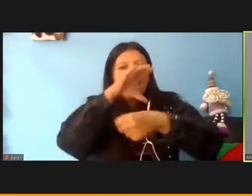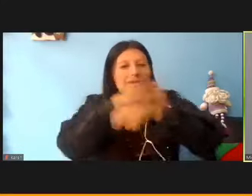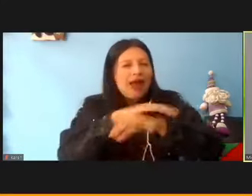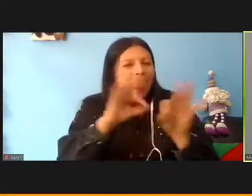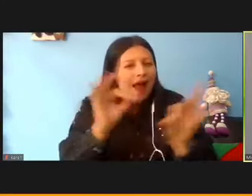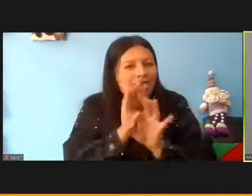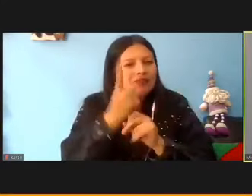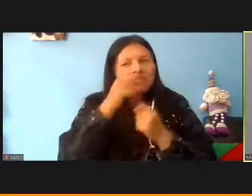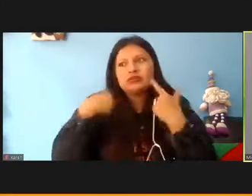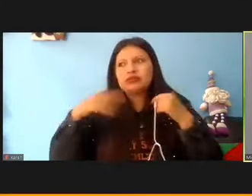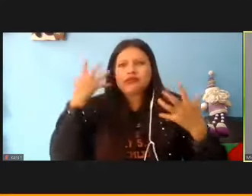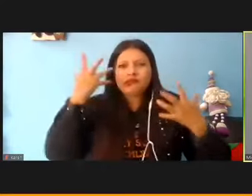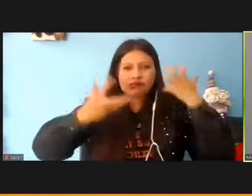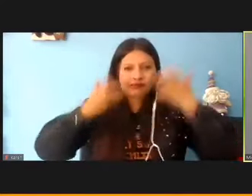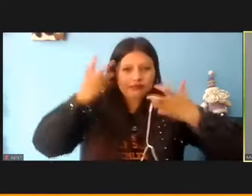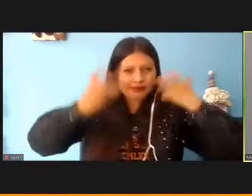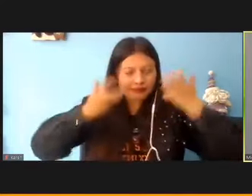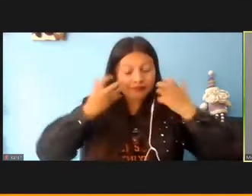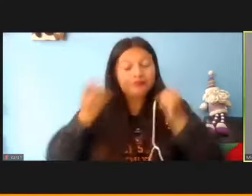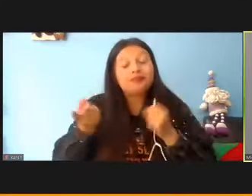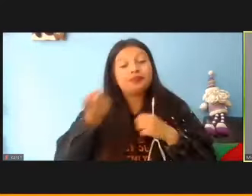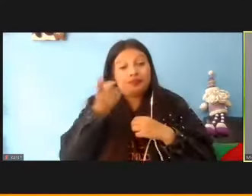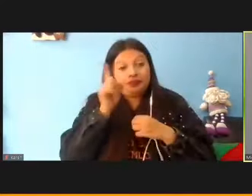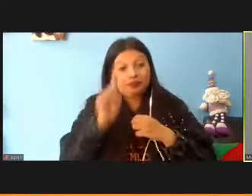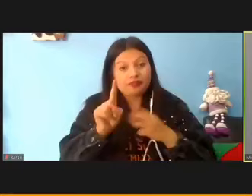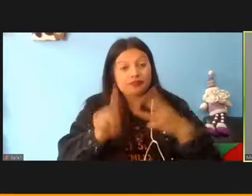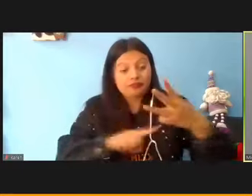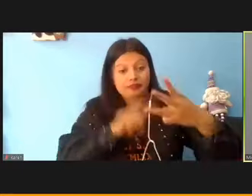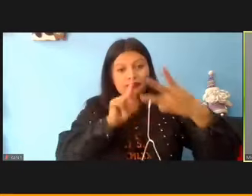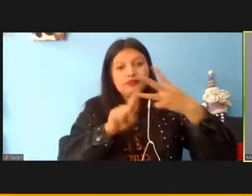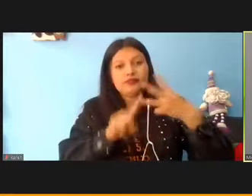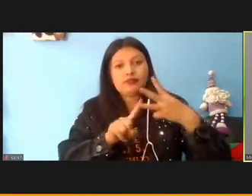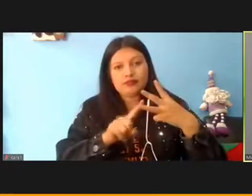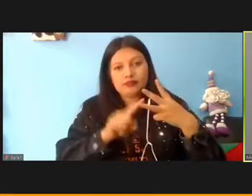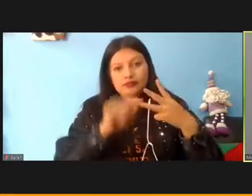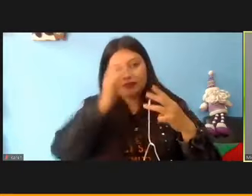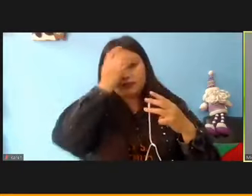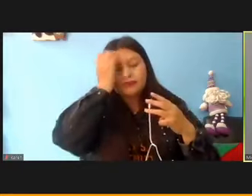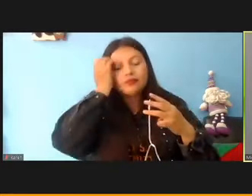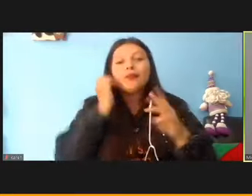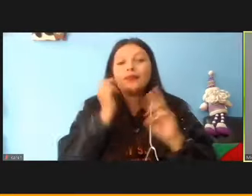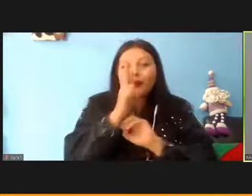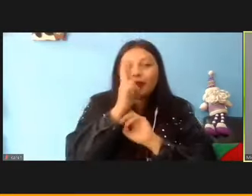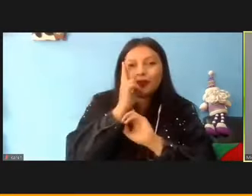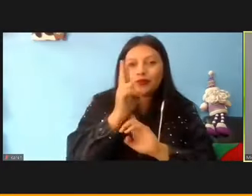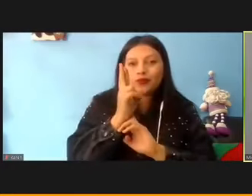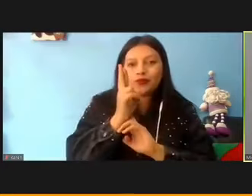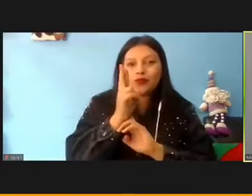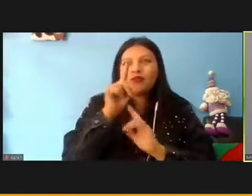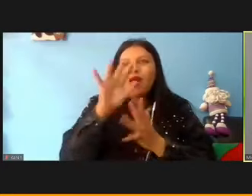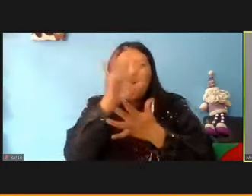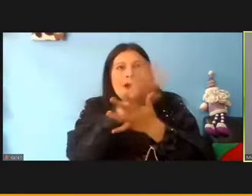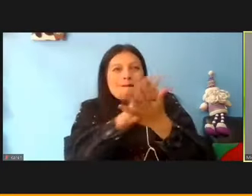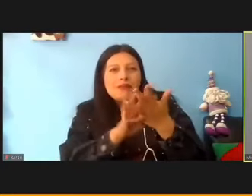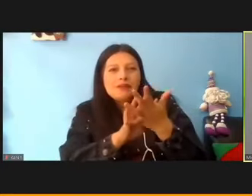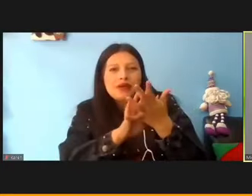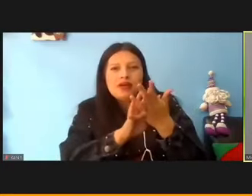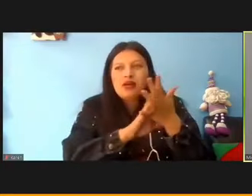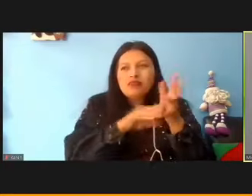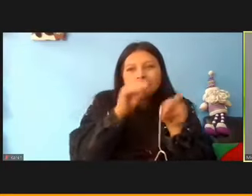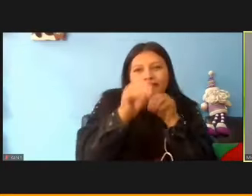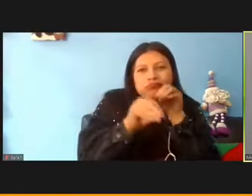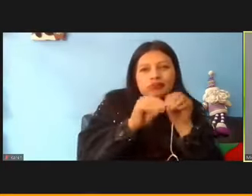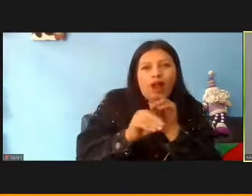la desesperanza. También una tercera declaración es reconocer los mapeos, cartografías